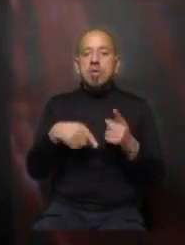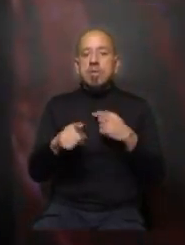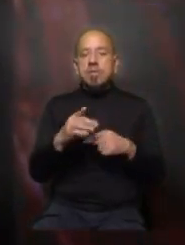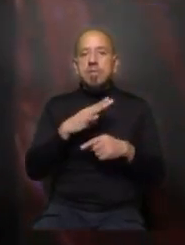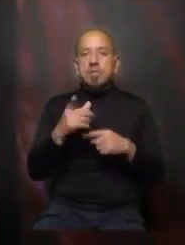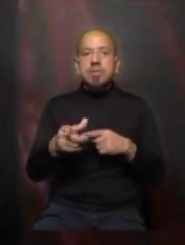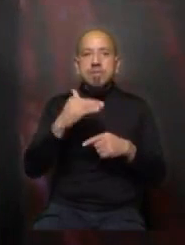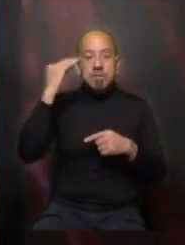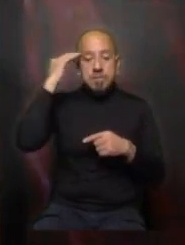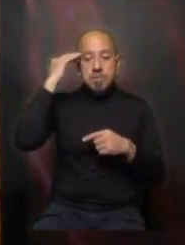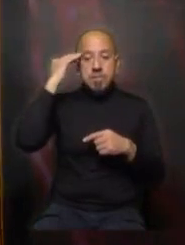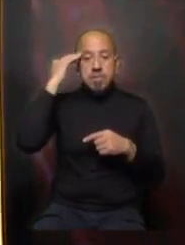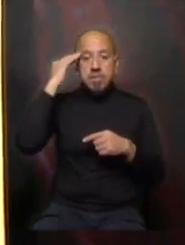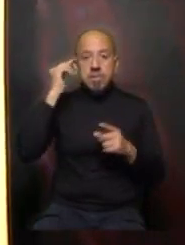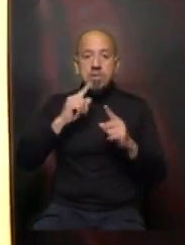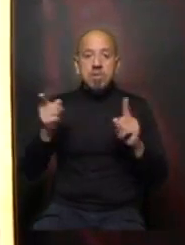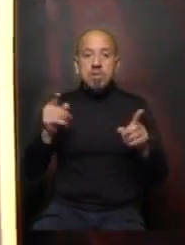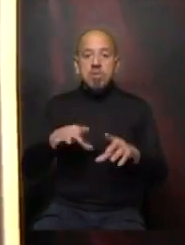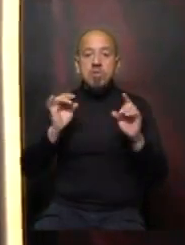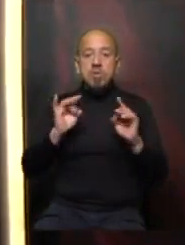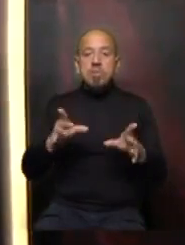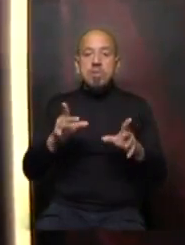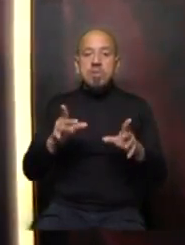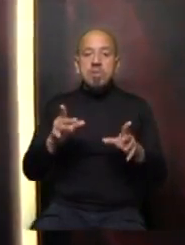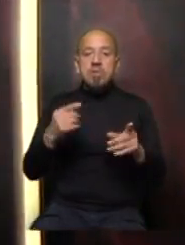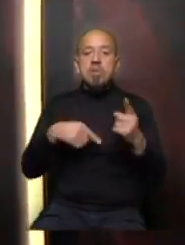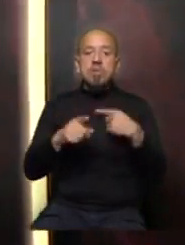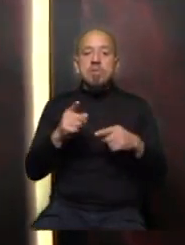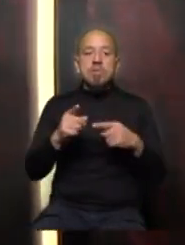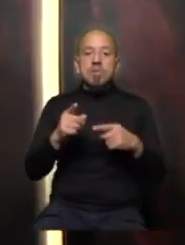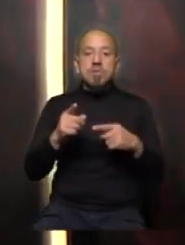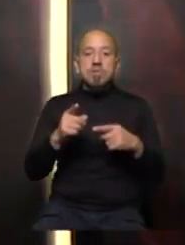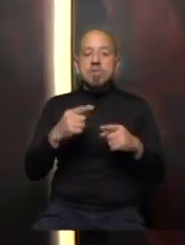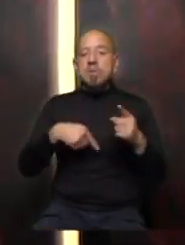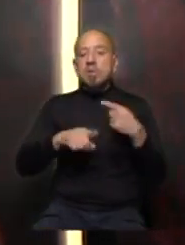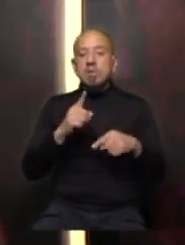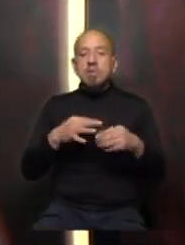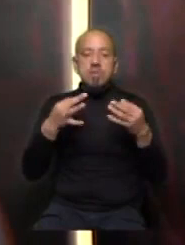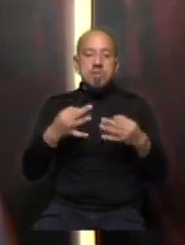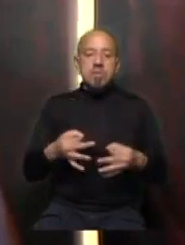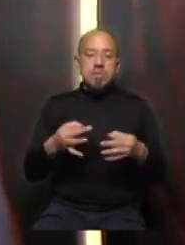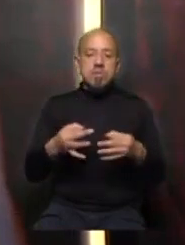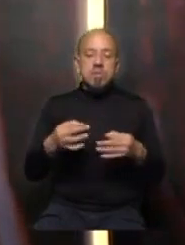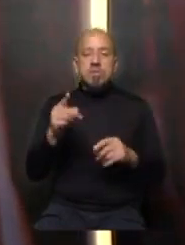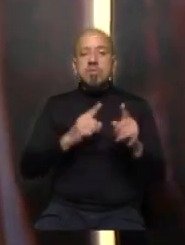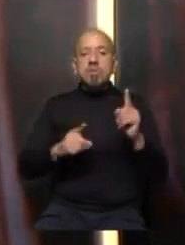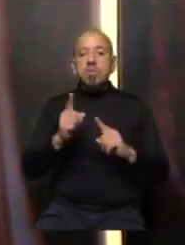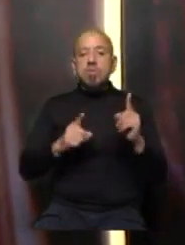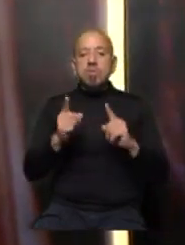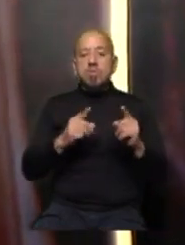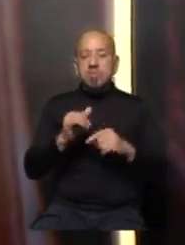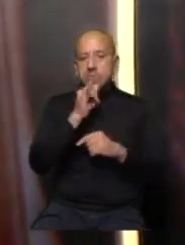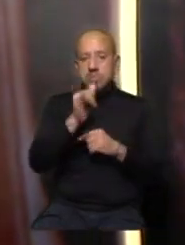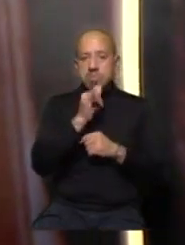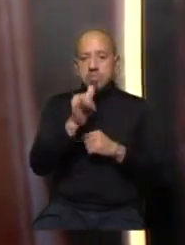la memoria y no solamente desde el recuerdo sino desde el impacto seguro que nos ha pasado con alguno de sus cuentos